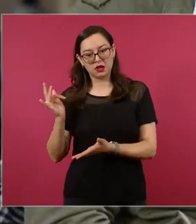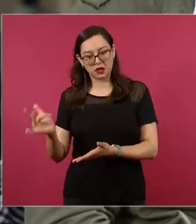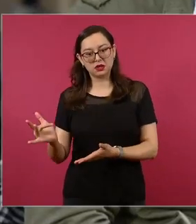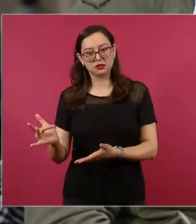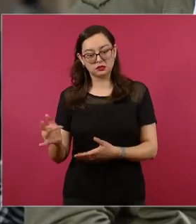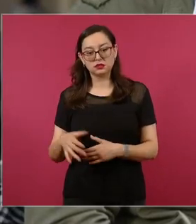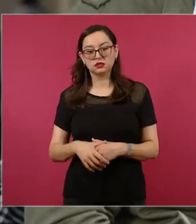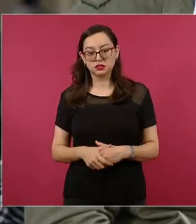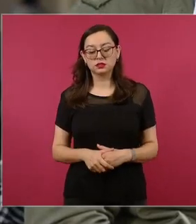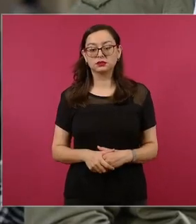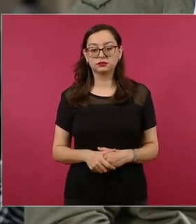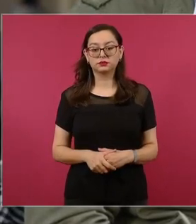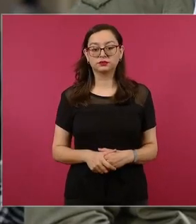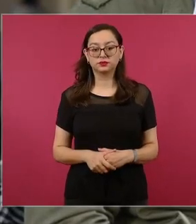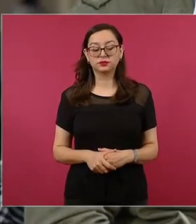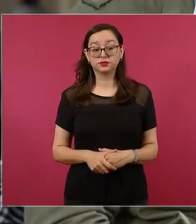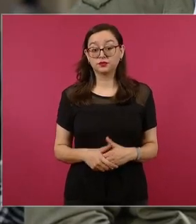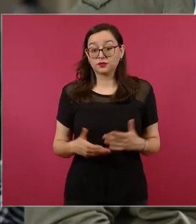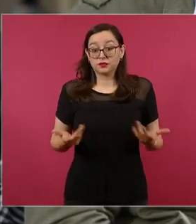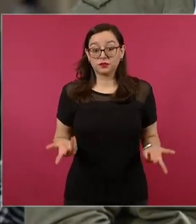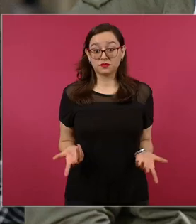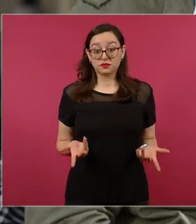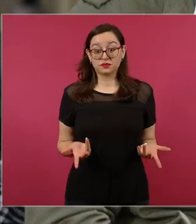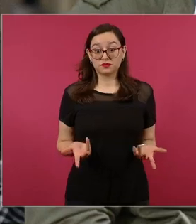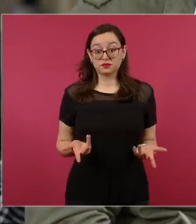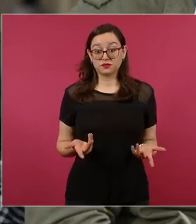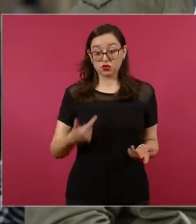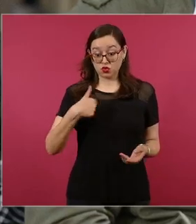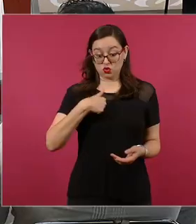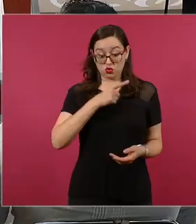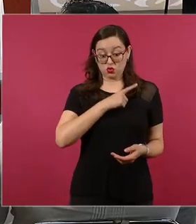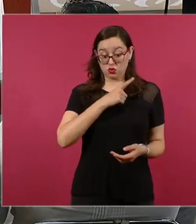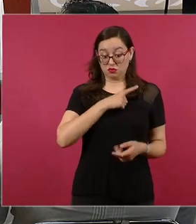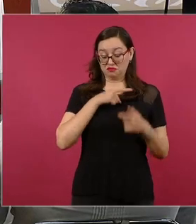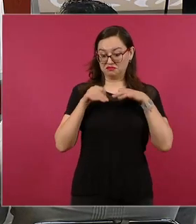sin el Poder Legislativo no se podría avanzar.